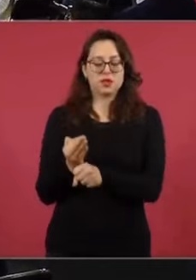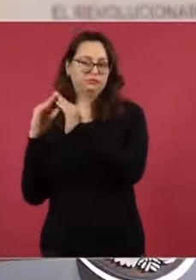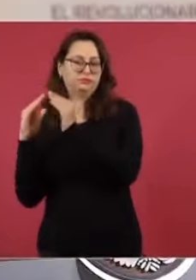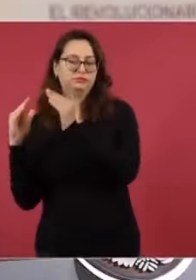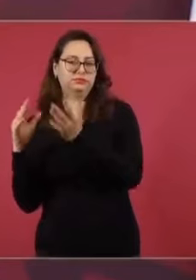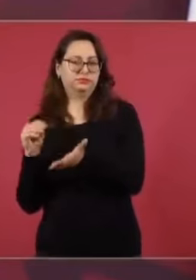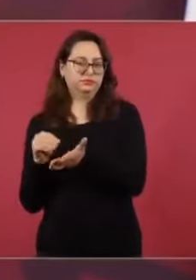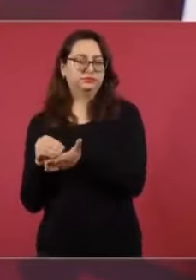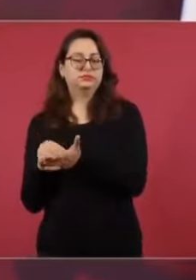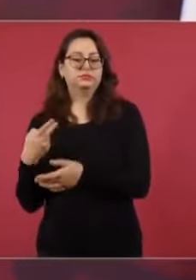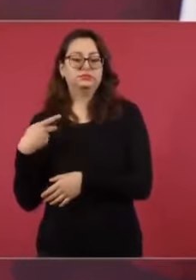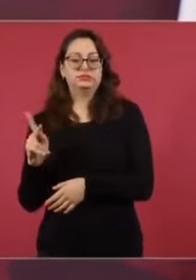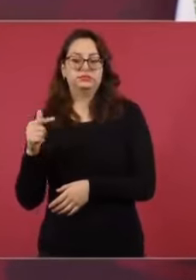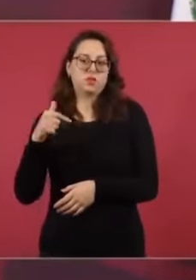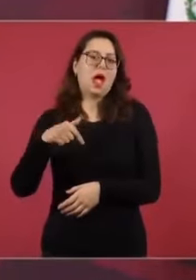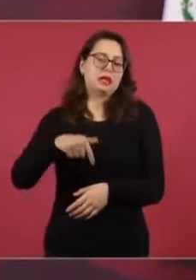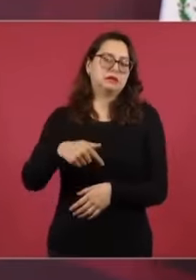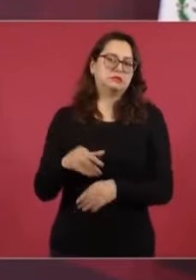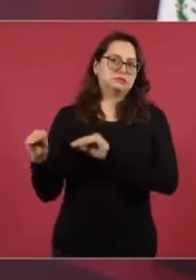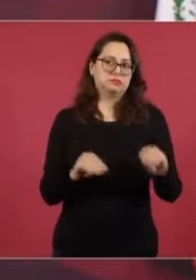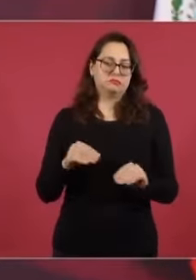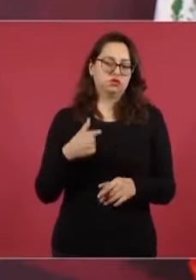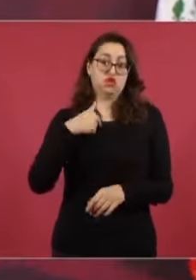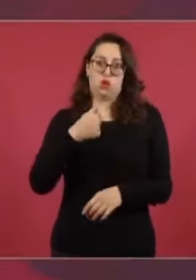eso ahorita. Sí. Dice López Obrador ayer.